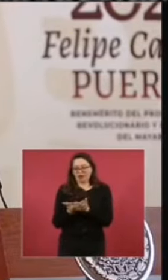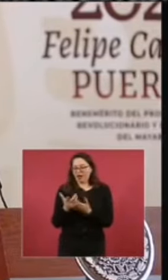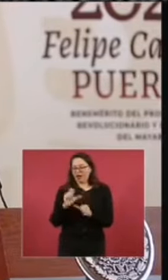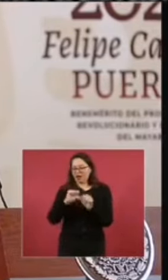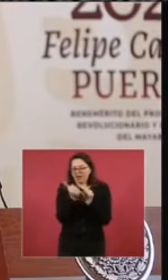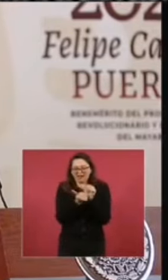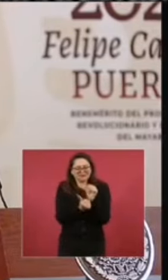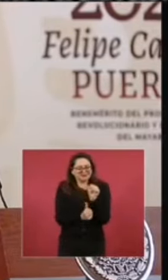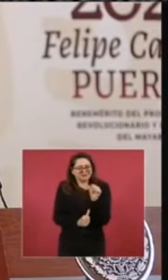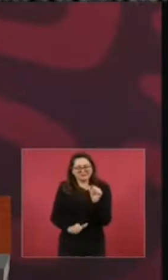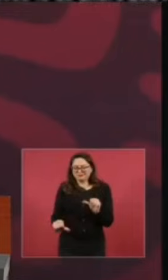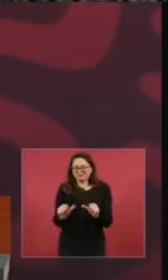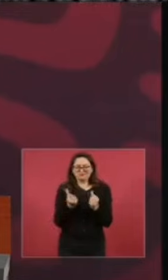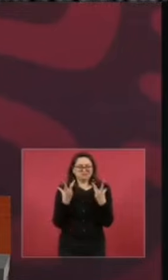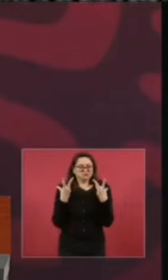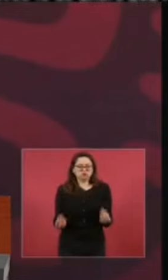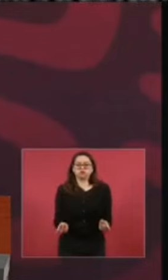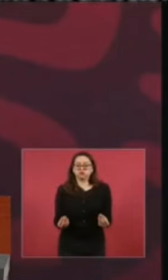artesanal,